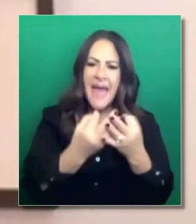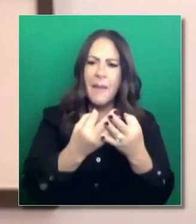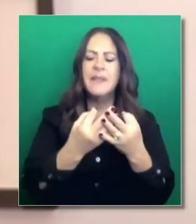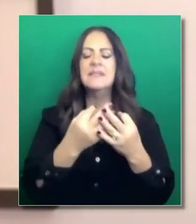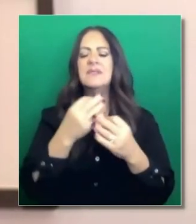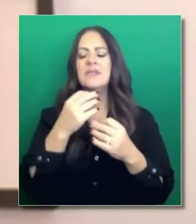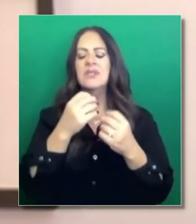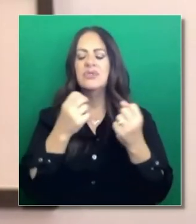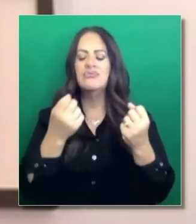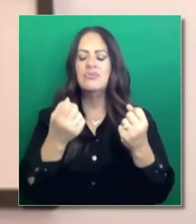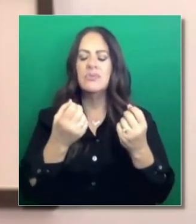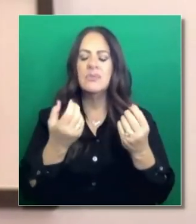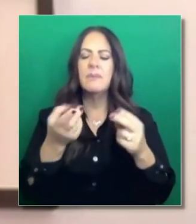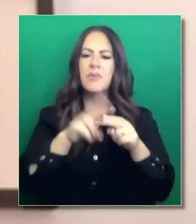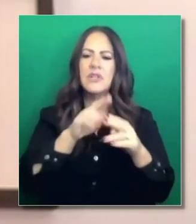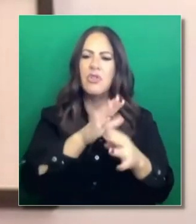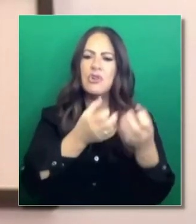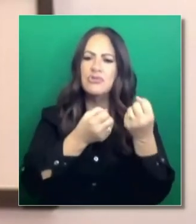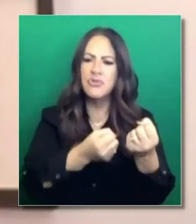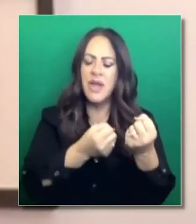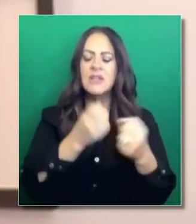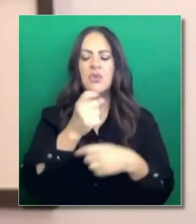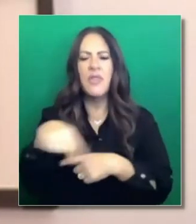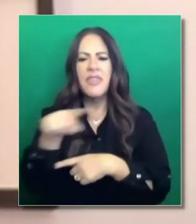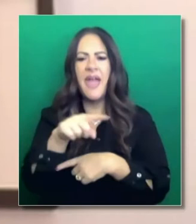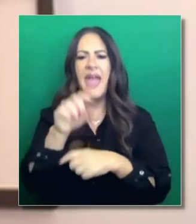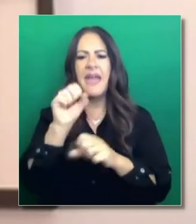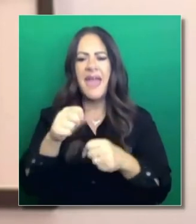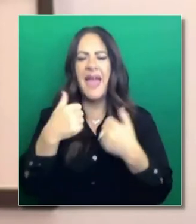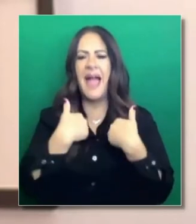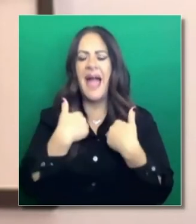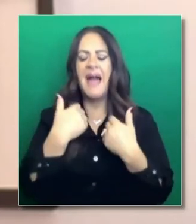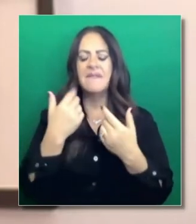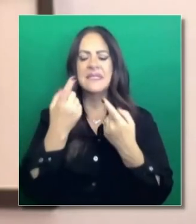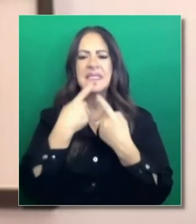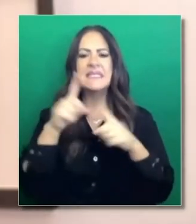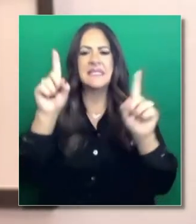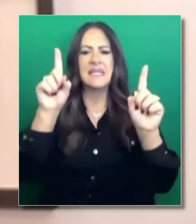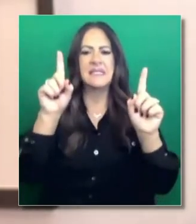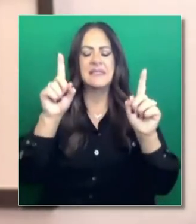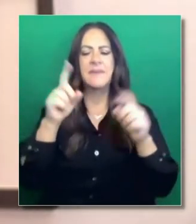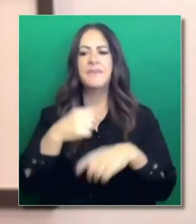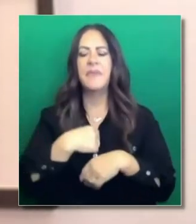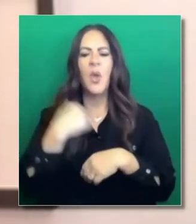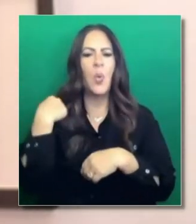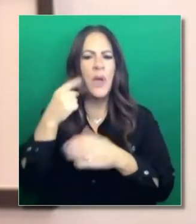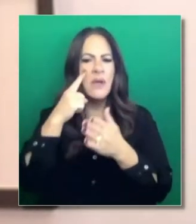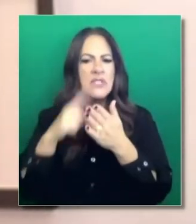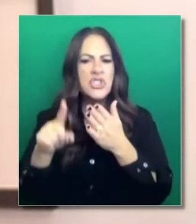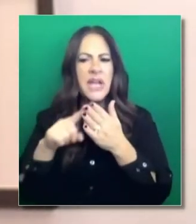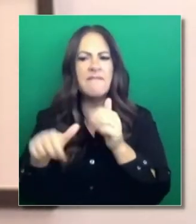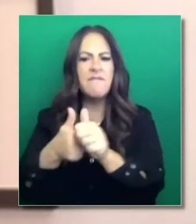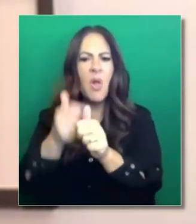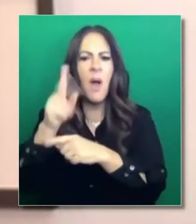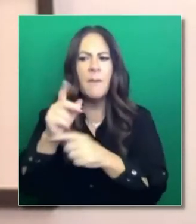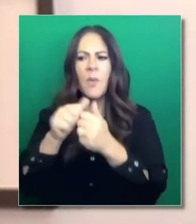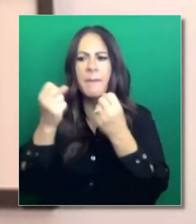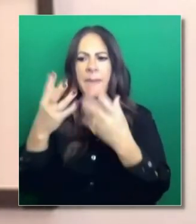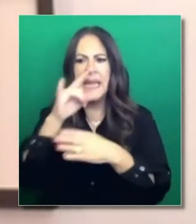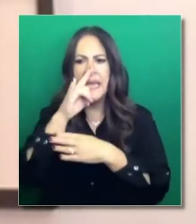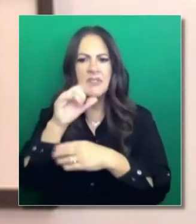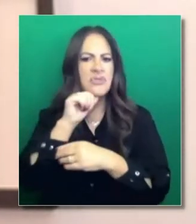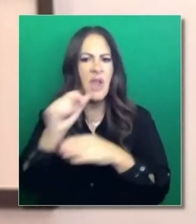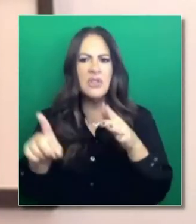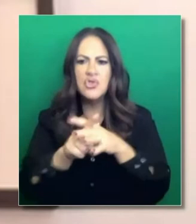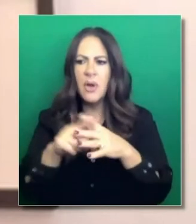escuela, asistiendo a la escuela, que tengan los recursos necesarios para ser exitosos, para encontrar a esos